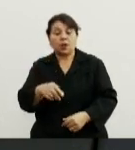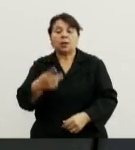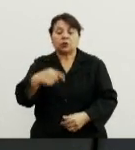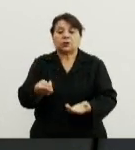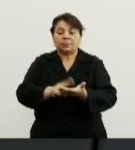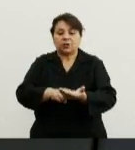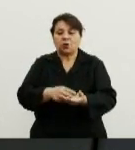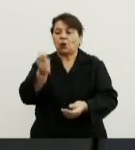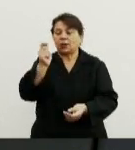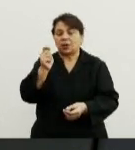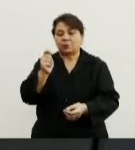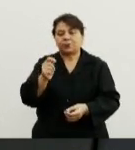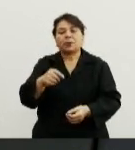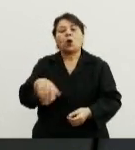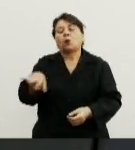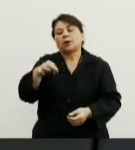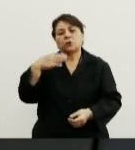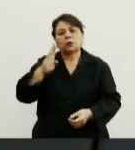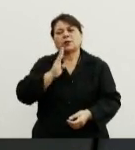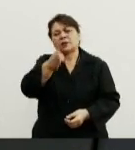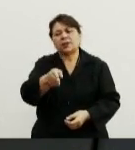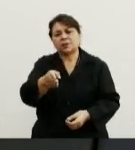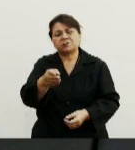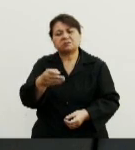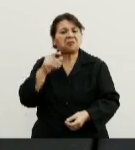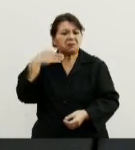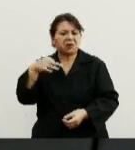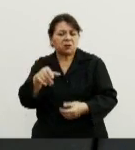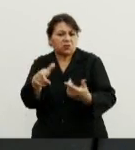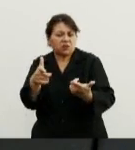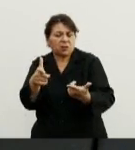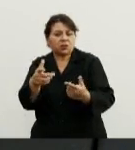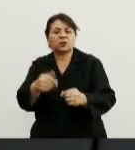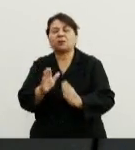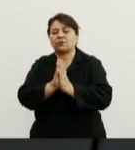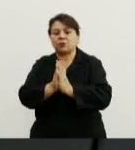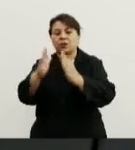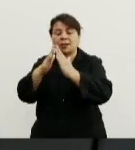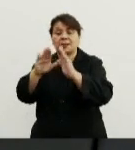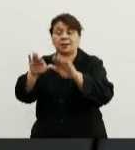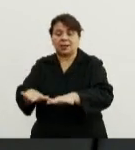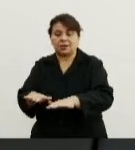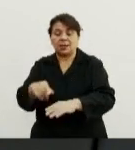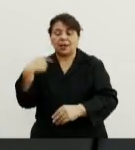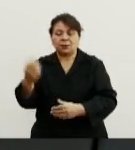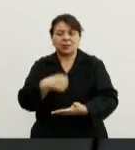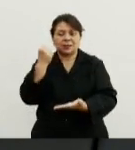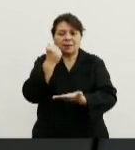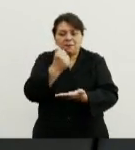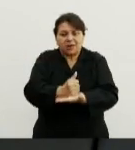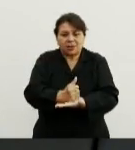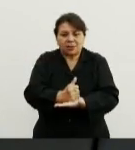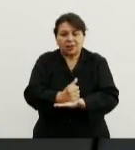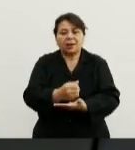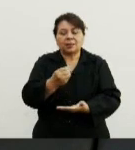que se quede en su casa responsables y cuidadosos que sea nuestra marca registrada hasta